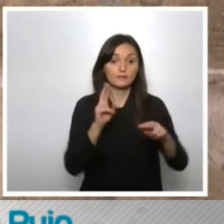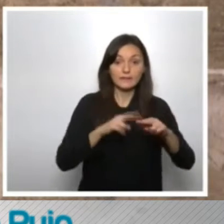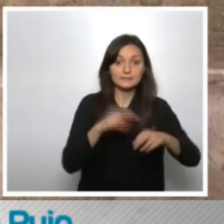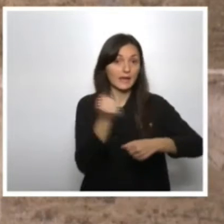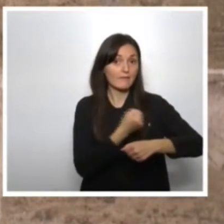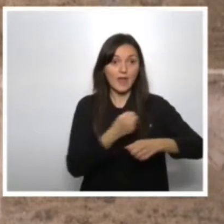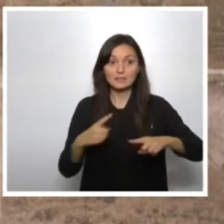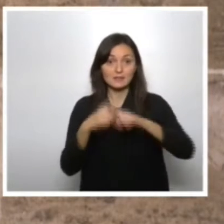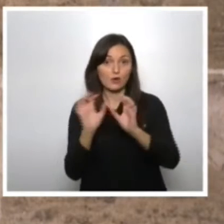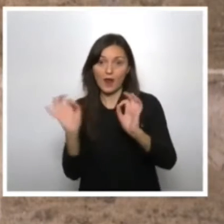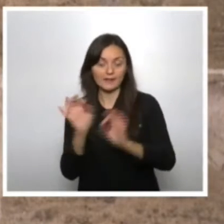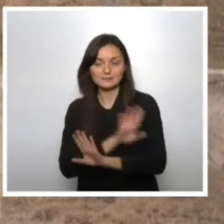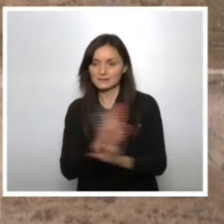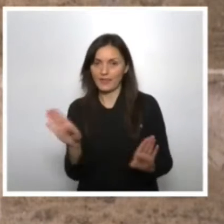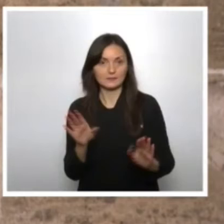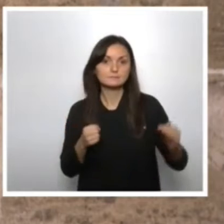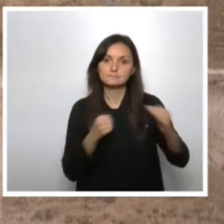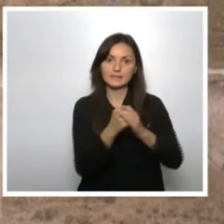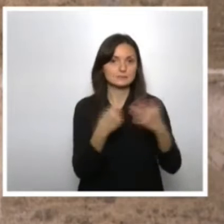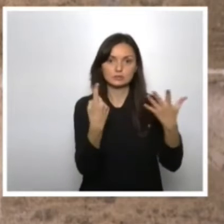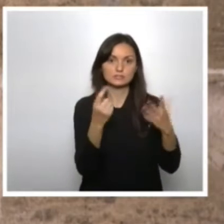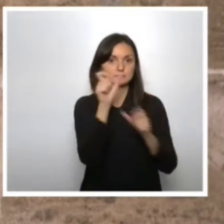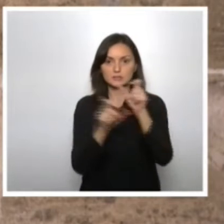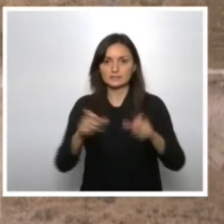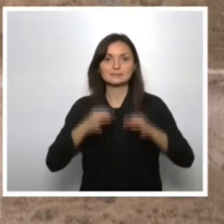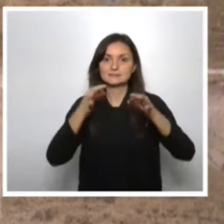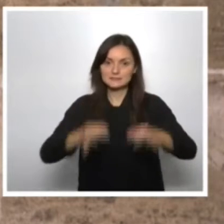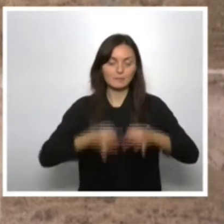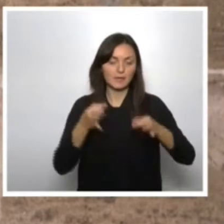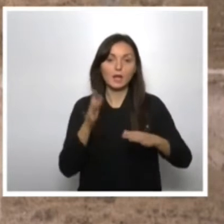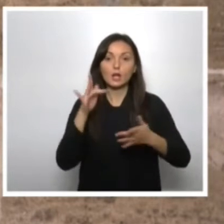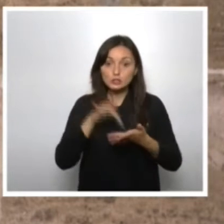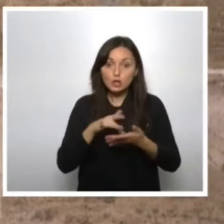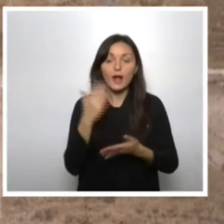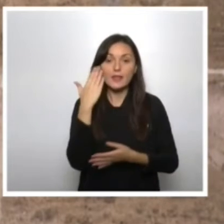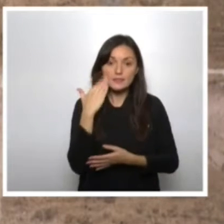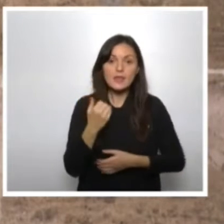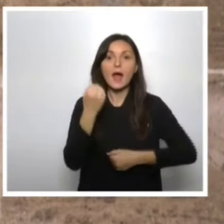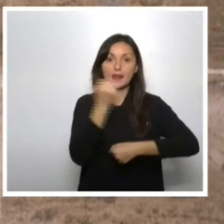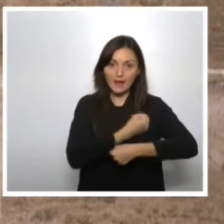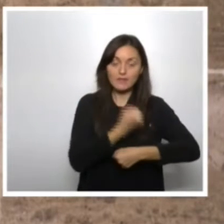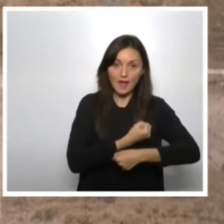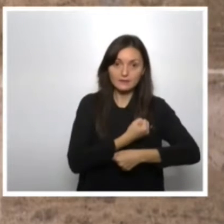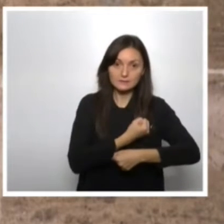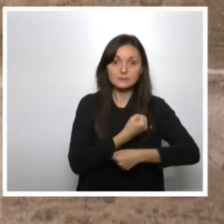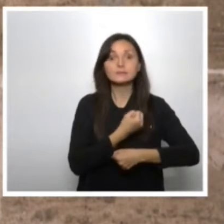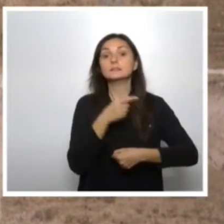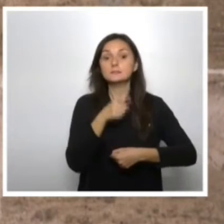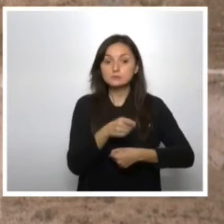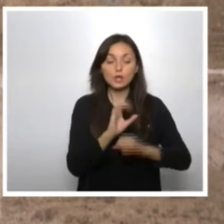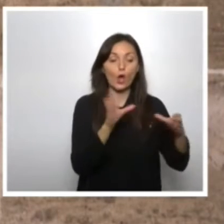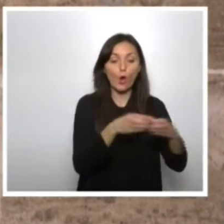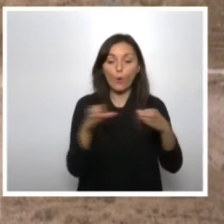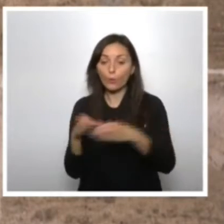seis personas será siempre el máximo y en los días de nadal a mes habla condición face ida de que no se superen es dos